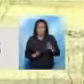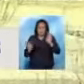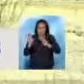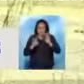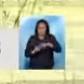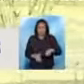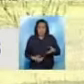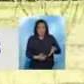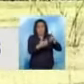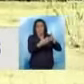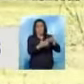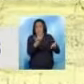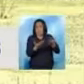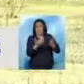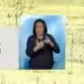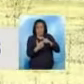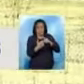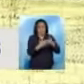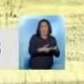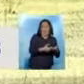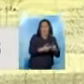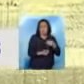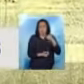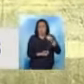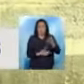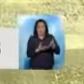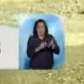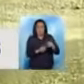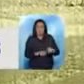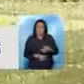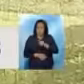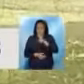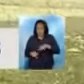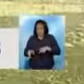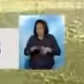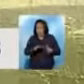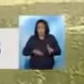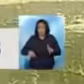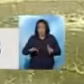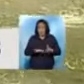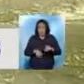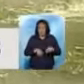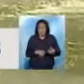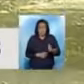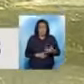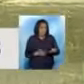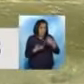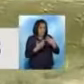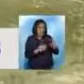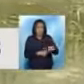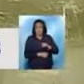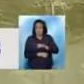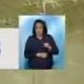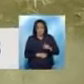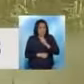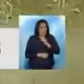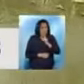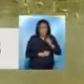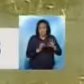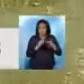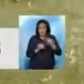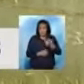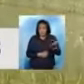paredes se podrían desplomar en cualquier momento por la humedad. Así es, José. Porque el agua todavía sigue ahí persistente. Ahora vamos a conversar con algún padre de familia